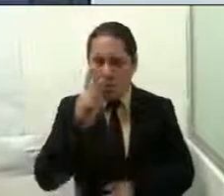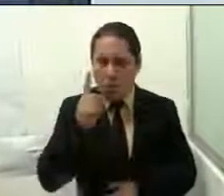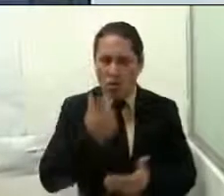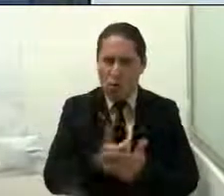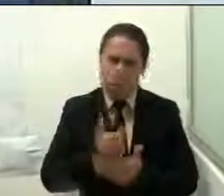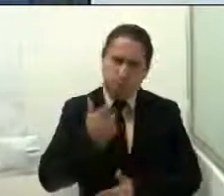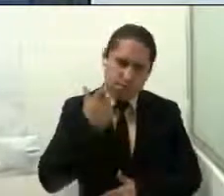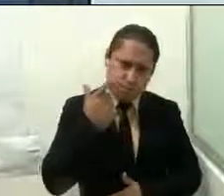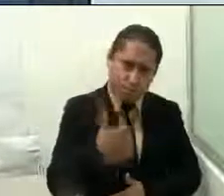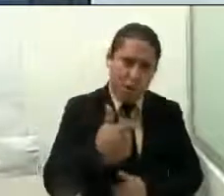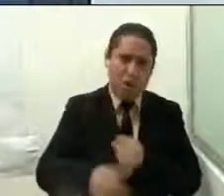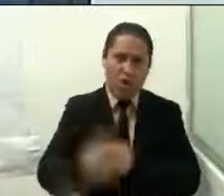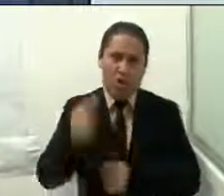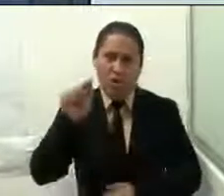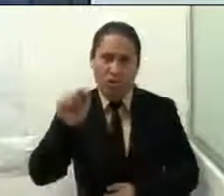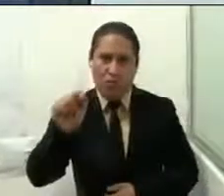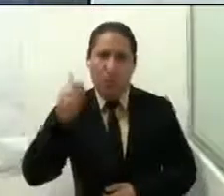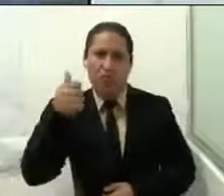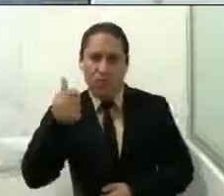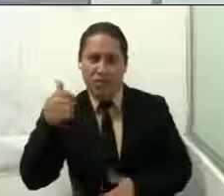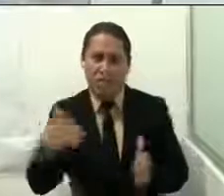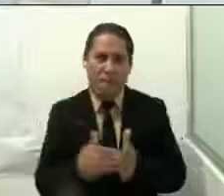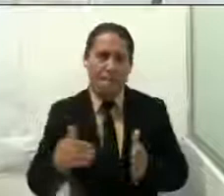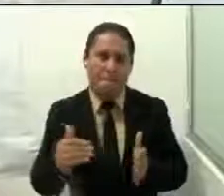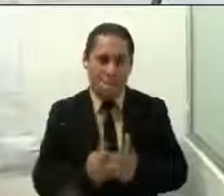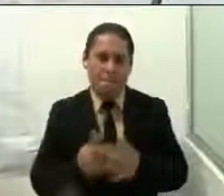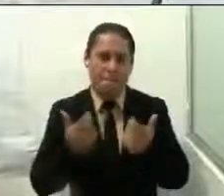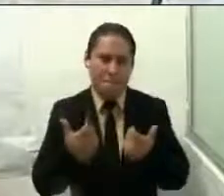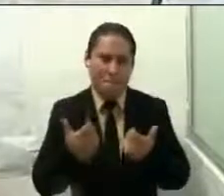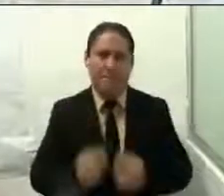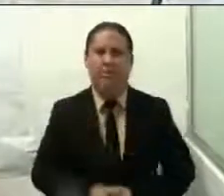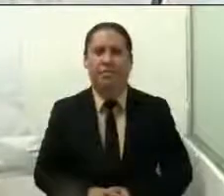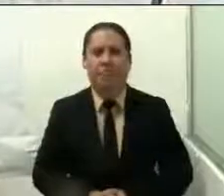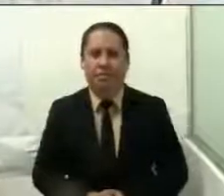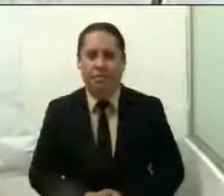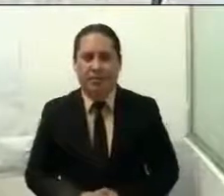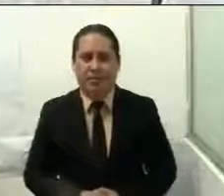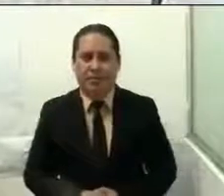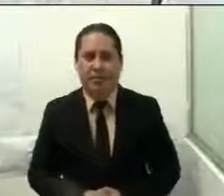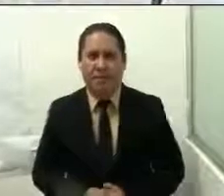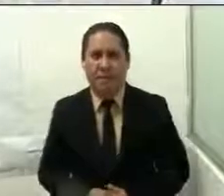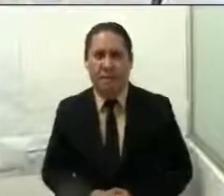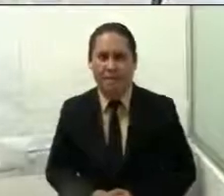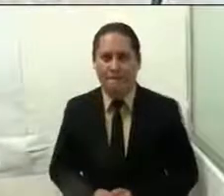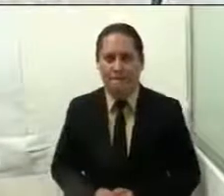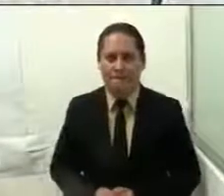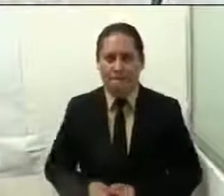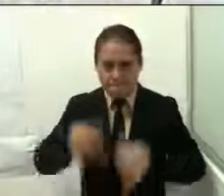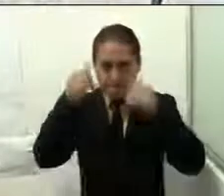de 12.6 millones de pesos ganadería